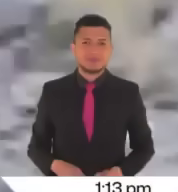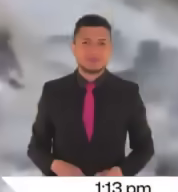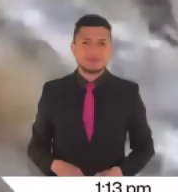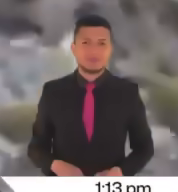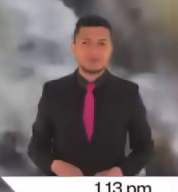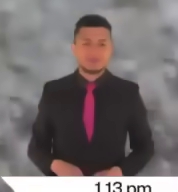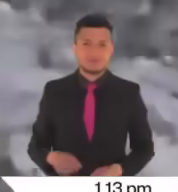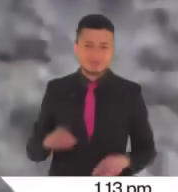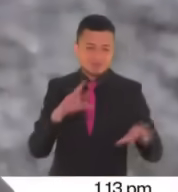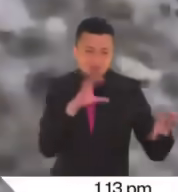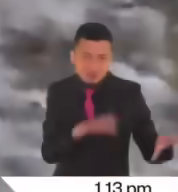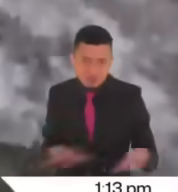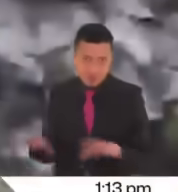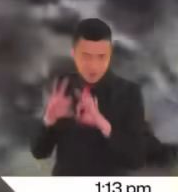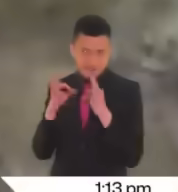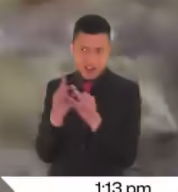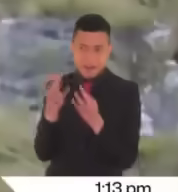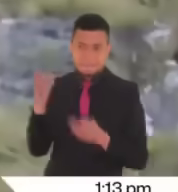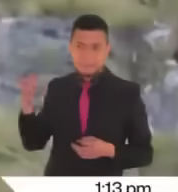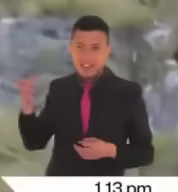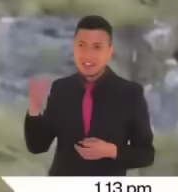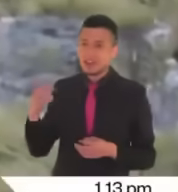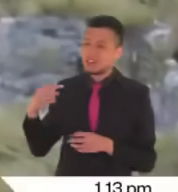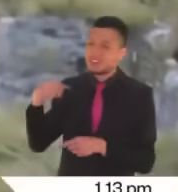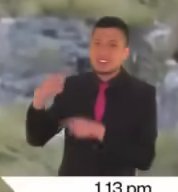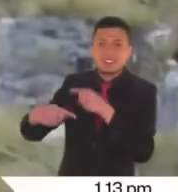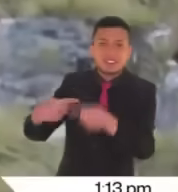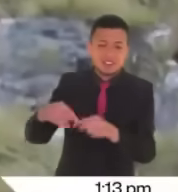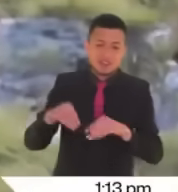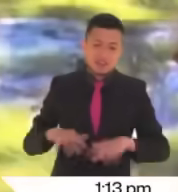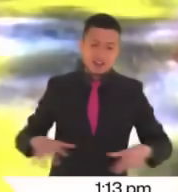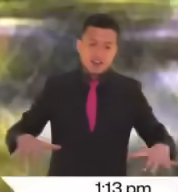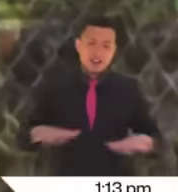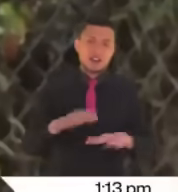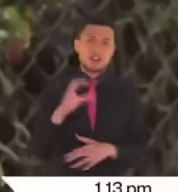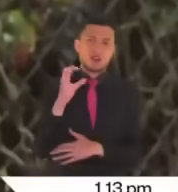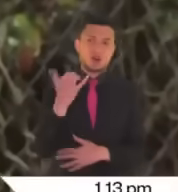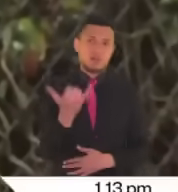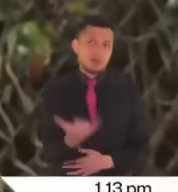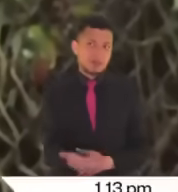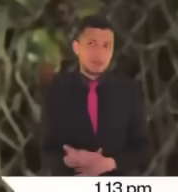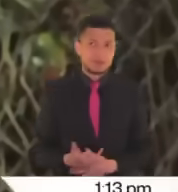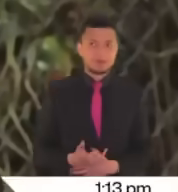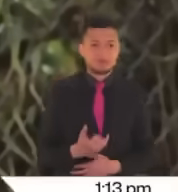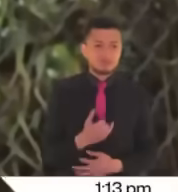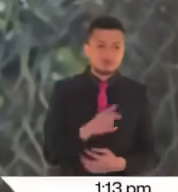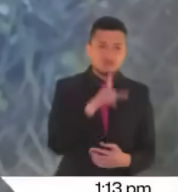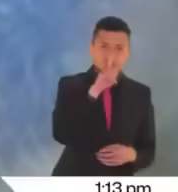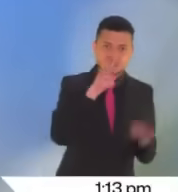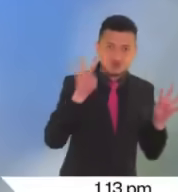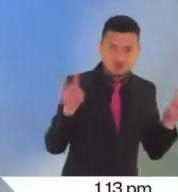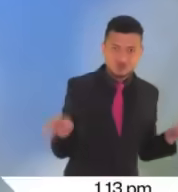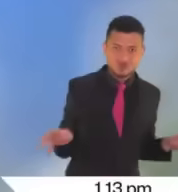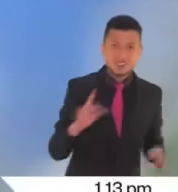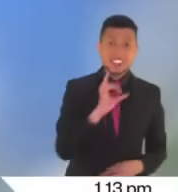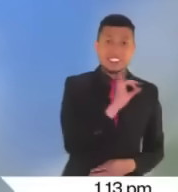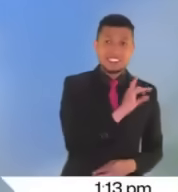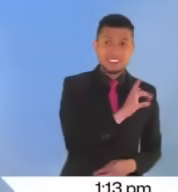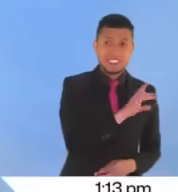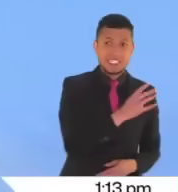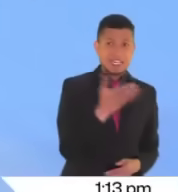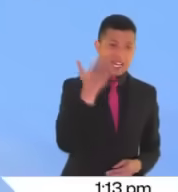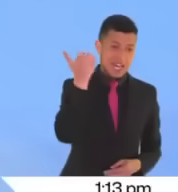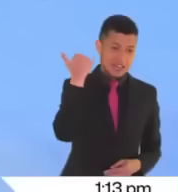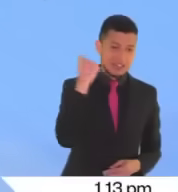Es la historia de una familia que encontró su descendencia en nuestra tierra. El padre y la madre de Rafiki llegaron desde Chile hace